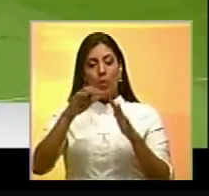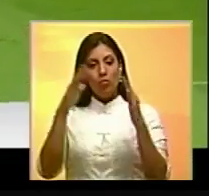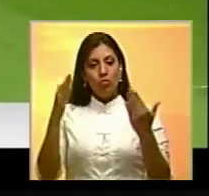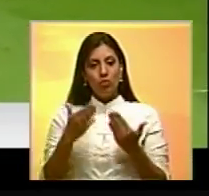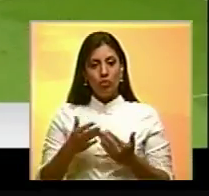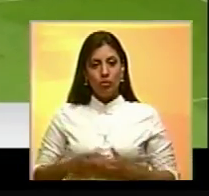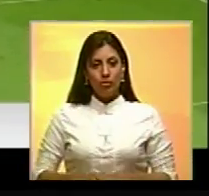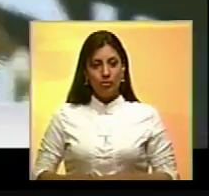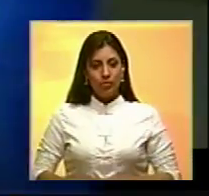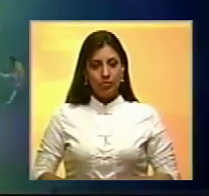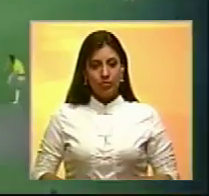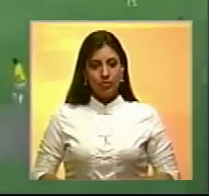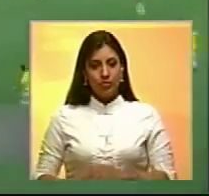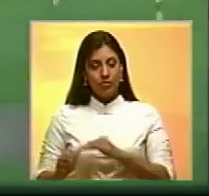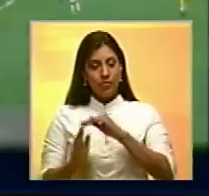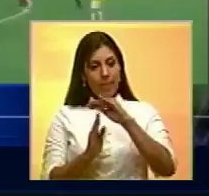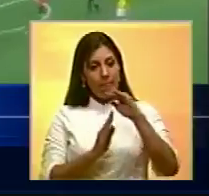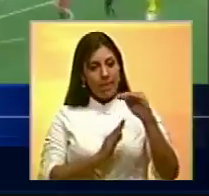Mundo.